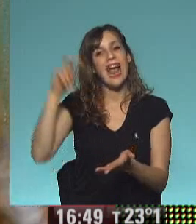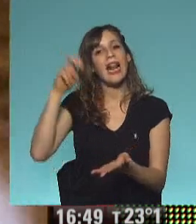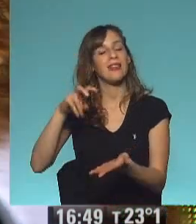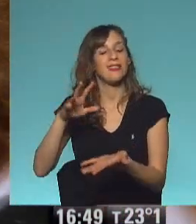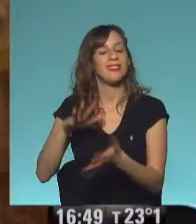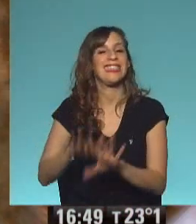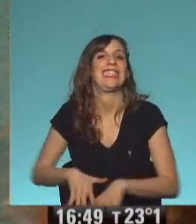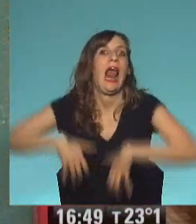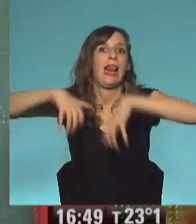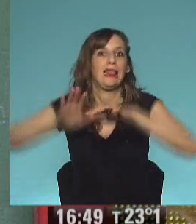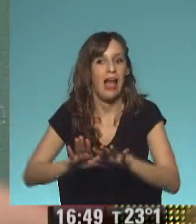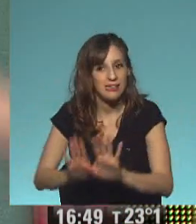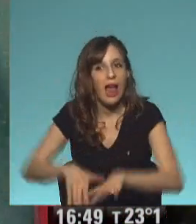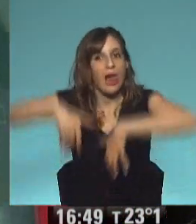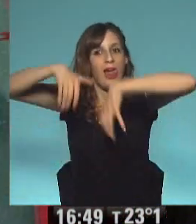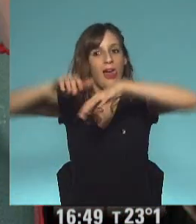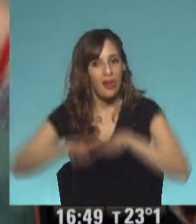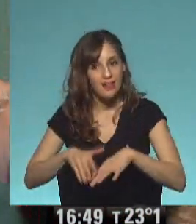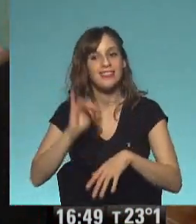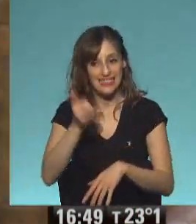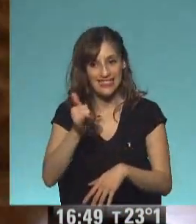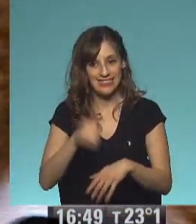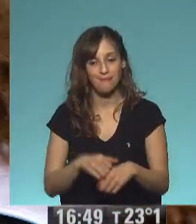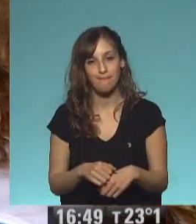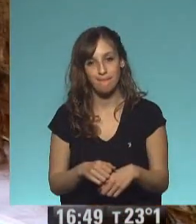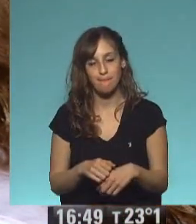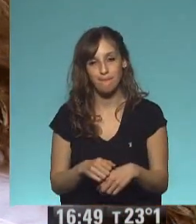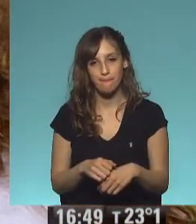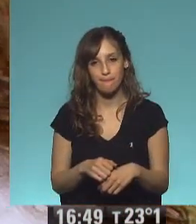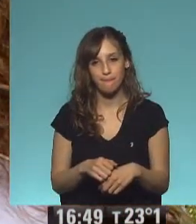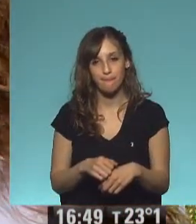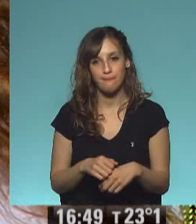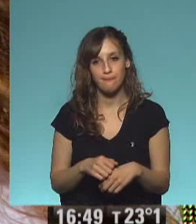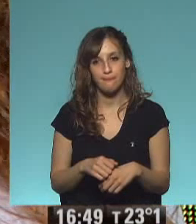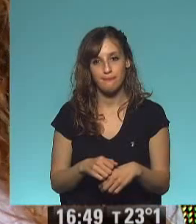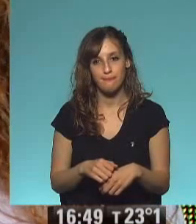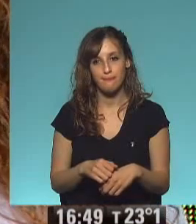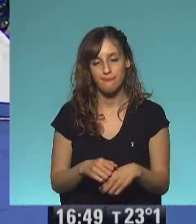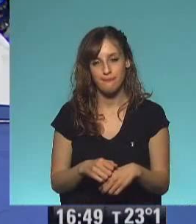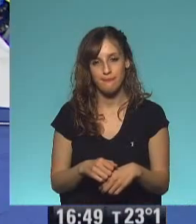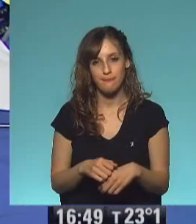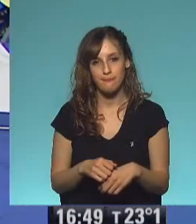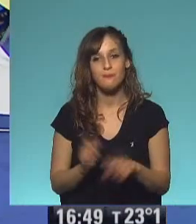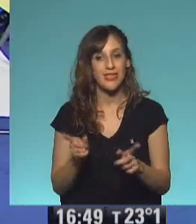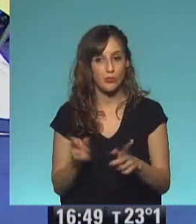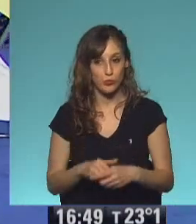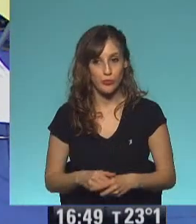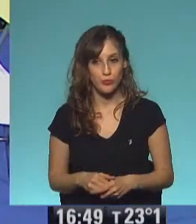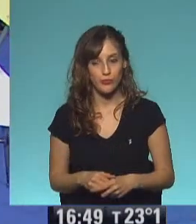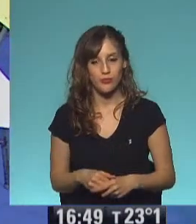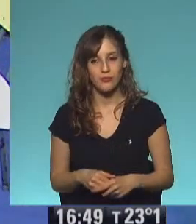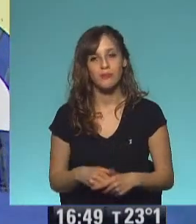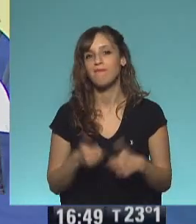verbo saltar salta le agregamos alta como la provincia de salta exactamente las